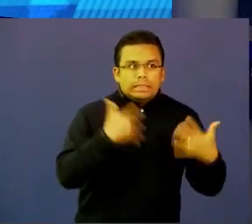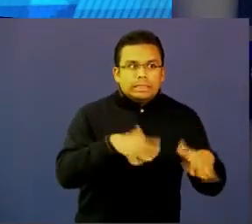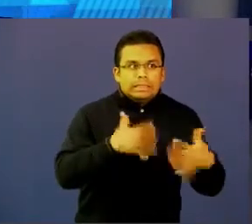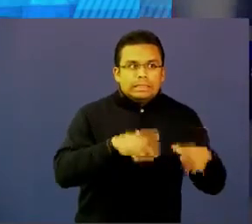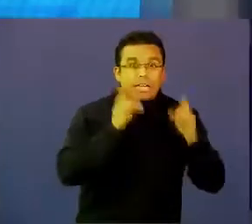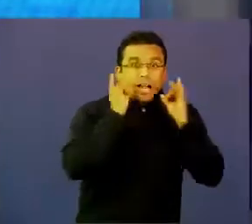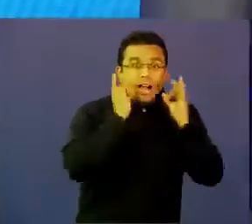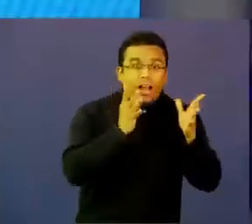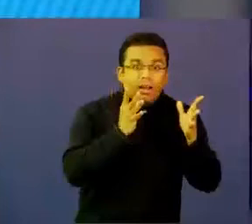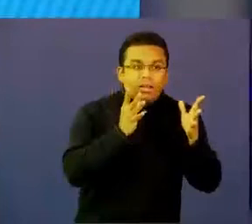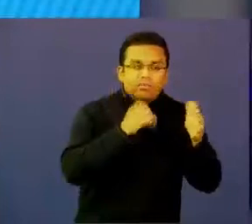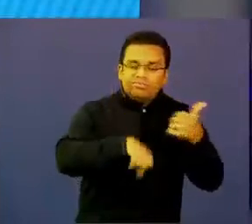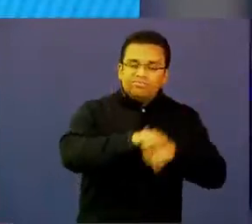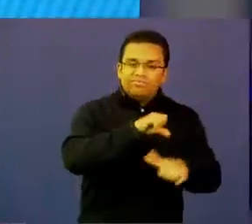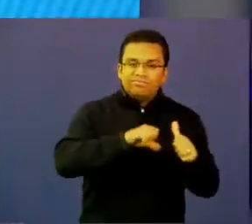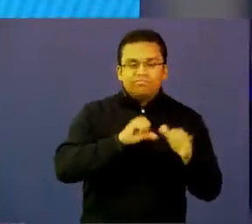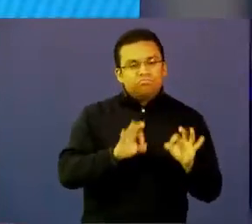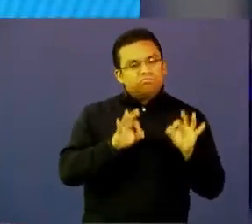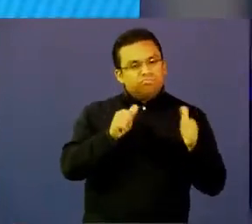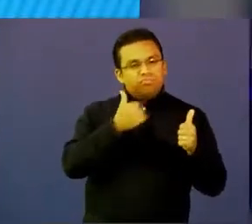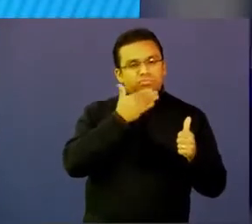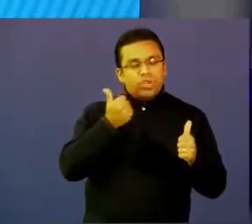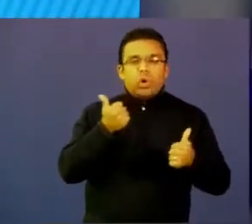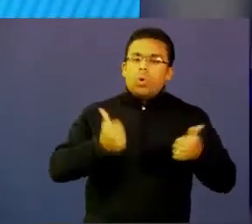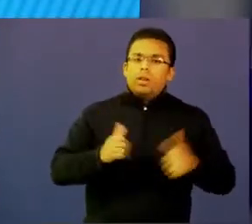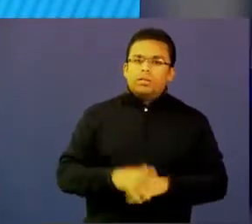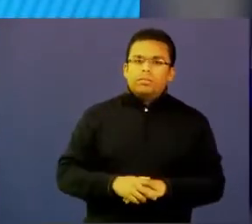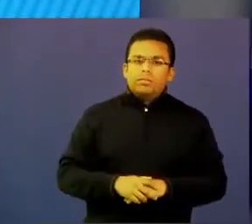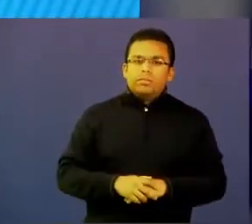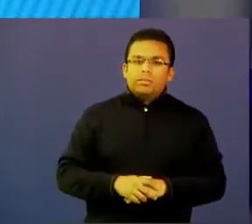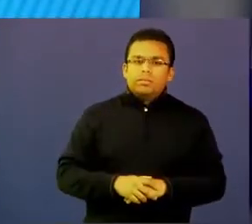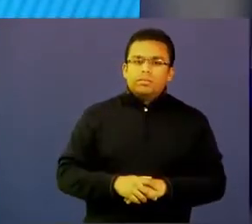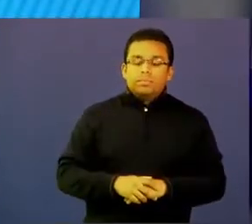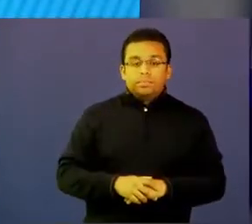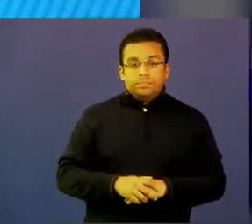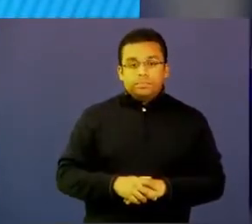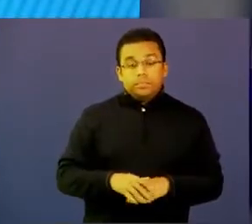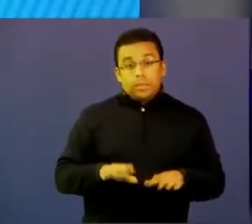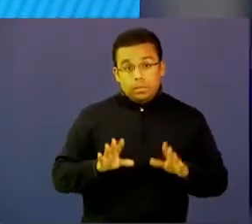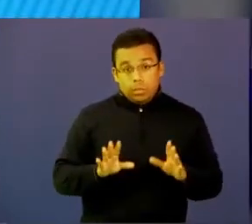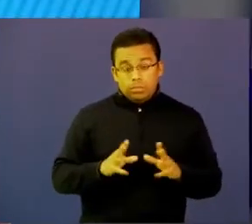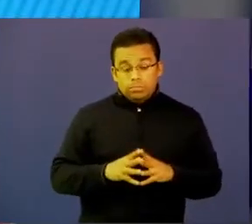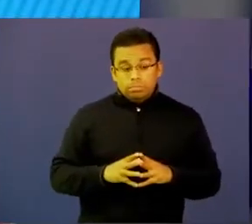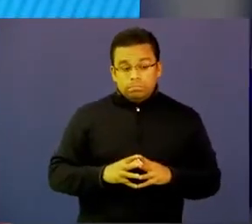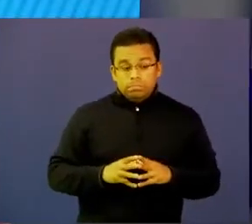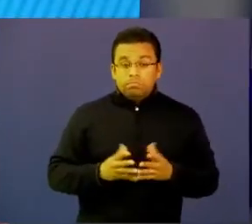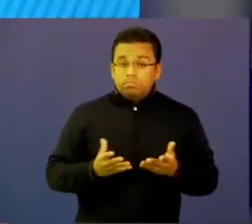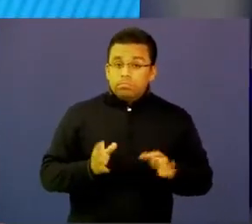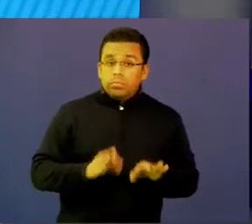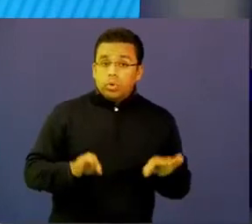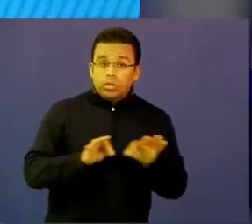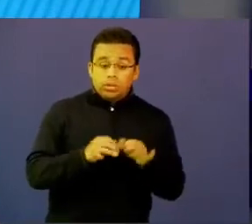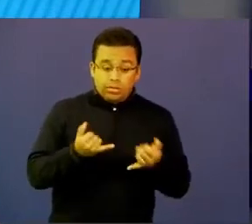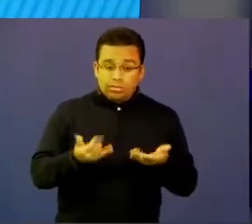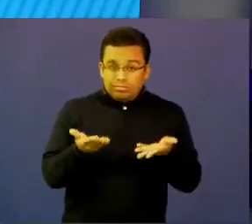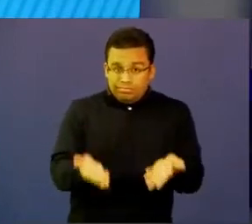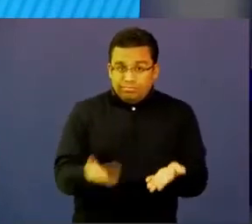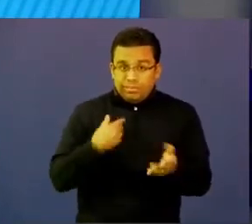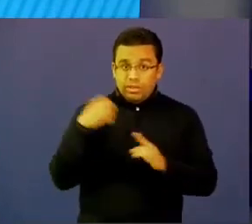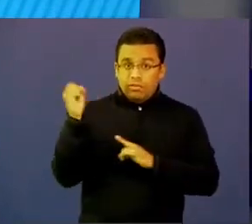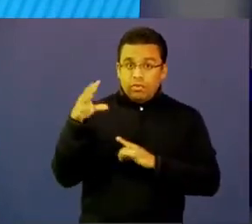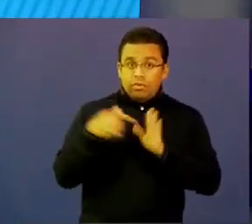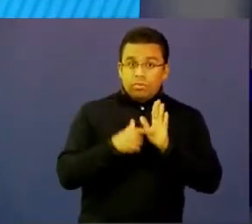ventajas? Pues por supuesto, nosotros creemos que una buena pedagogía, este es el mejor foro para decir que con